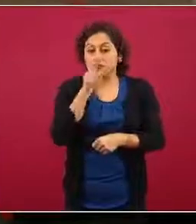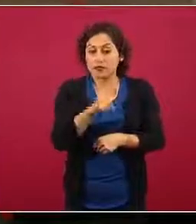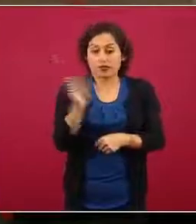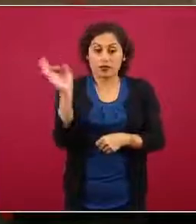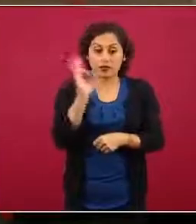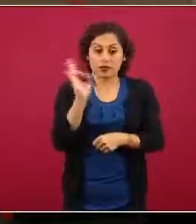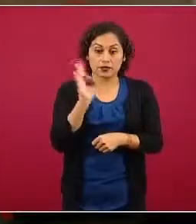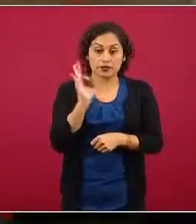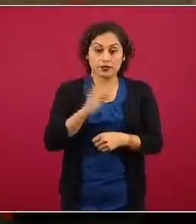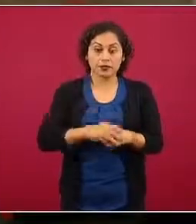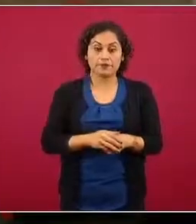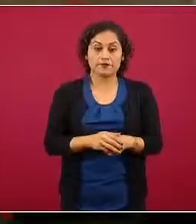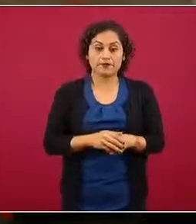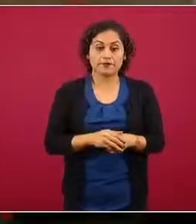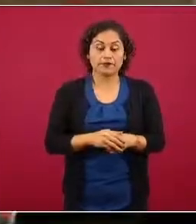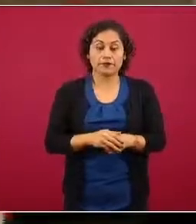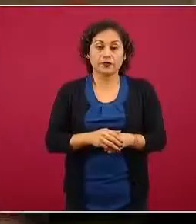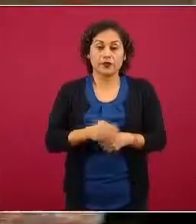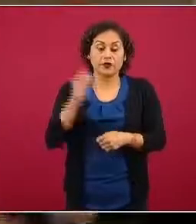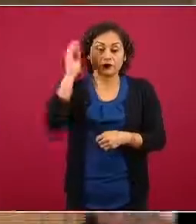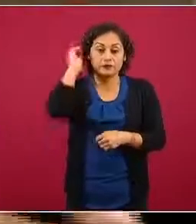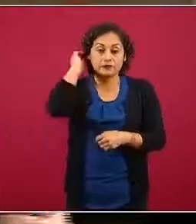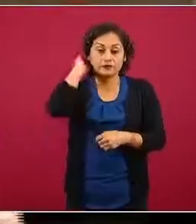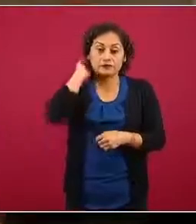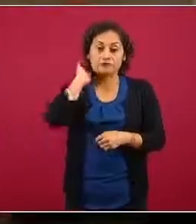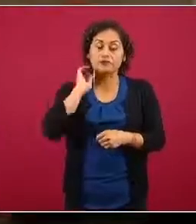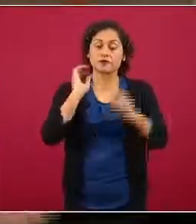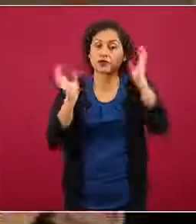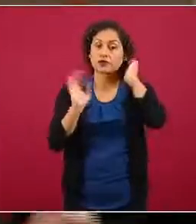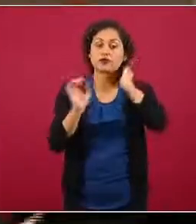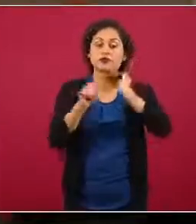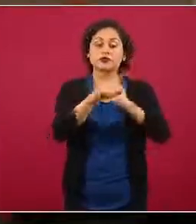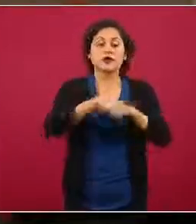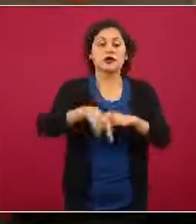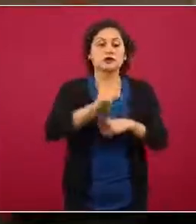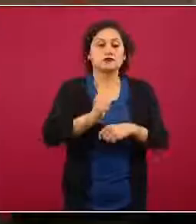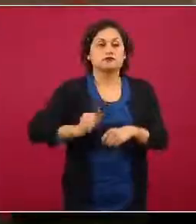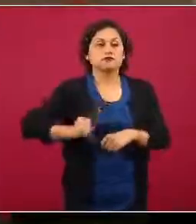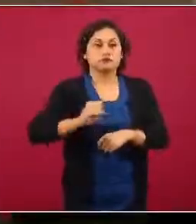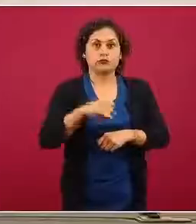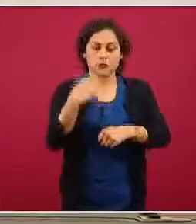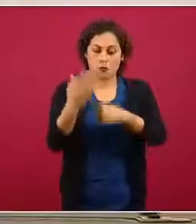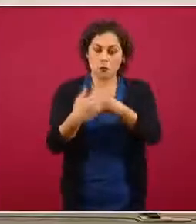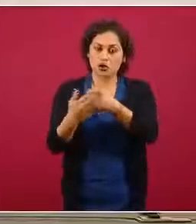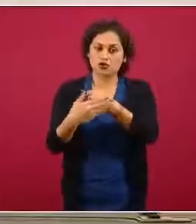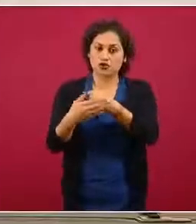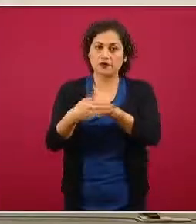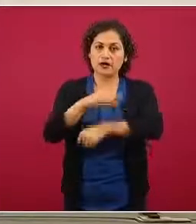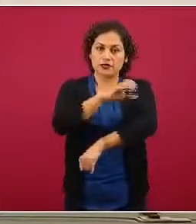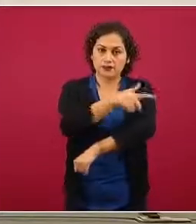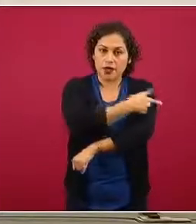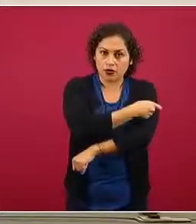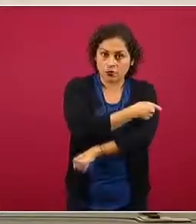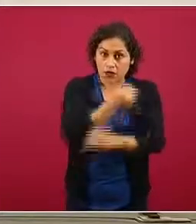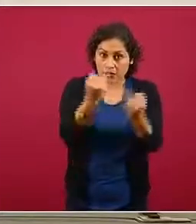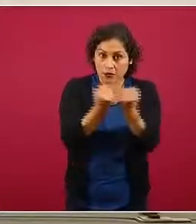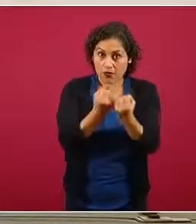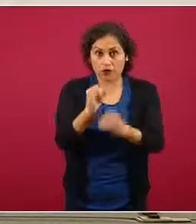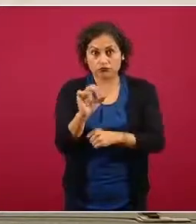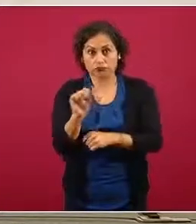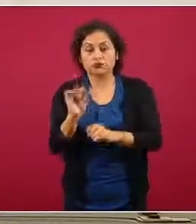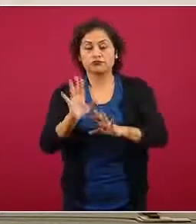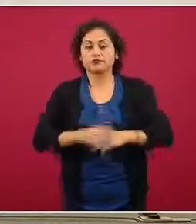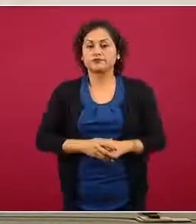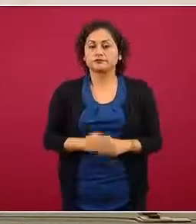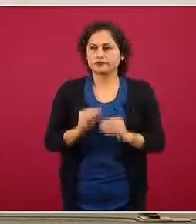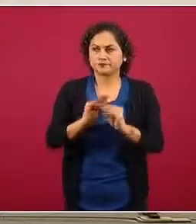esperar una aprobación así de expedita, ¿no? Con las siguientes vacunas. Claro, mira, lo más seguro es que